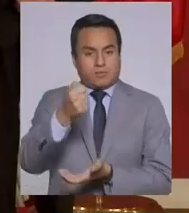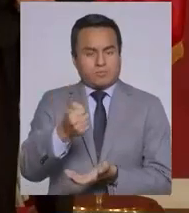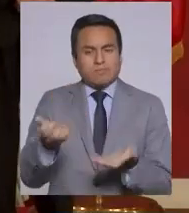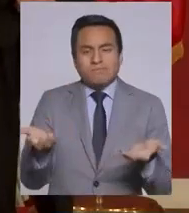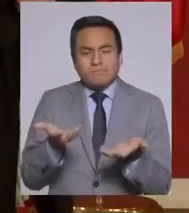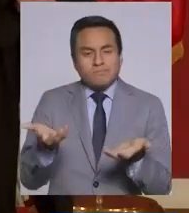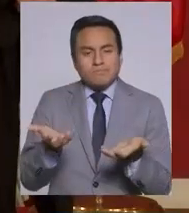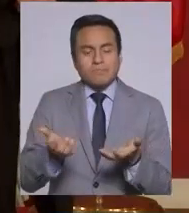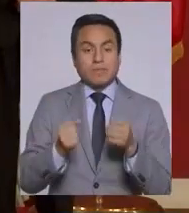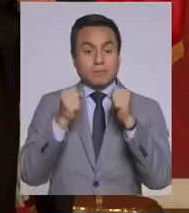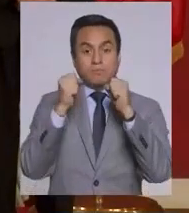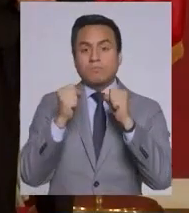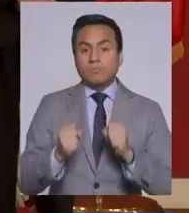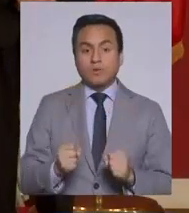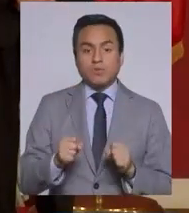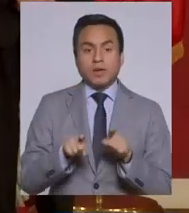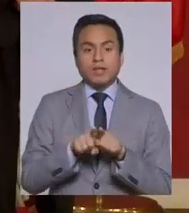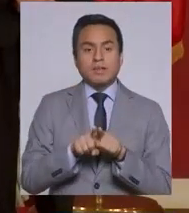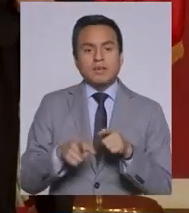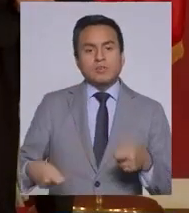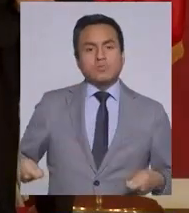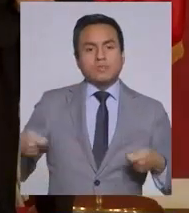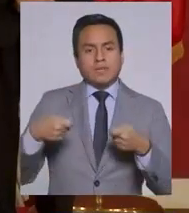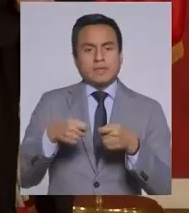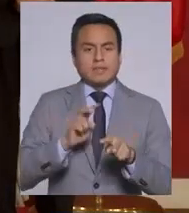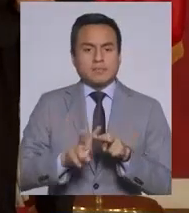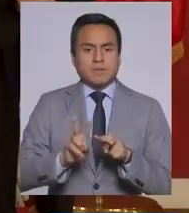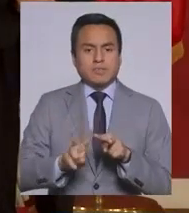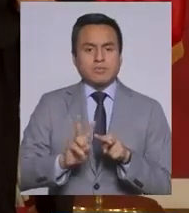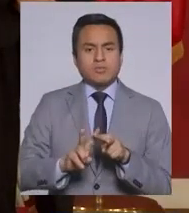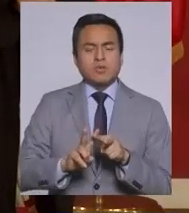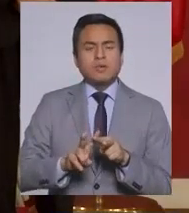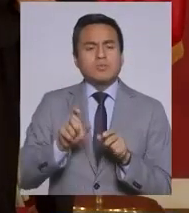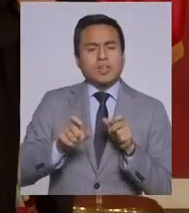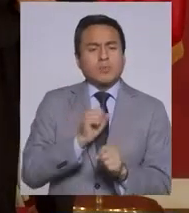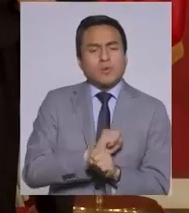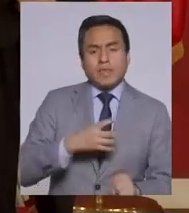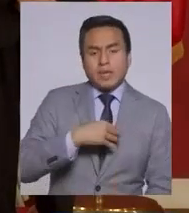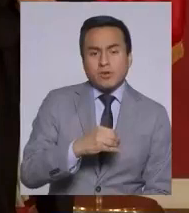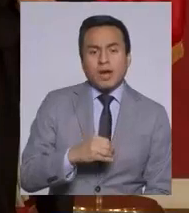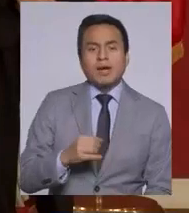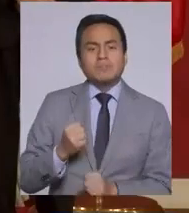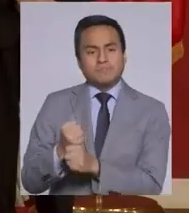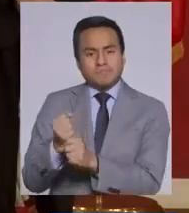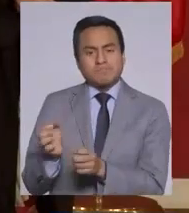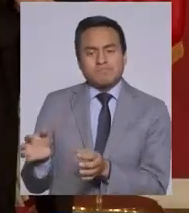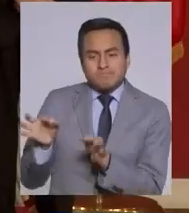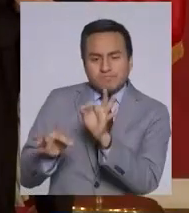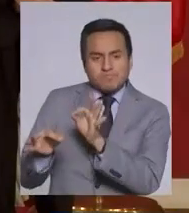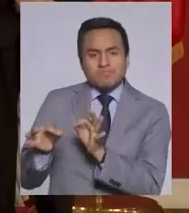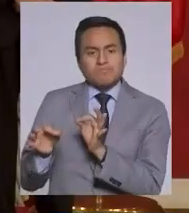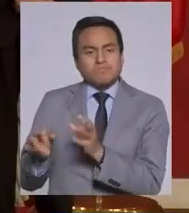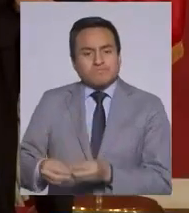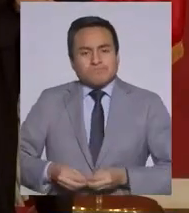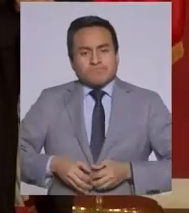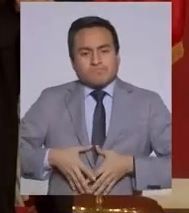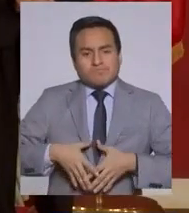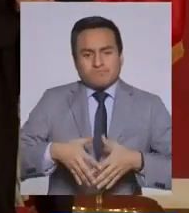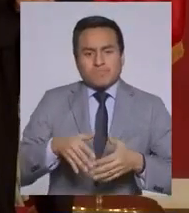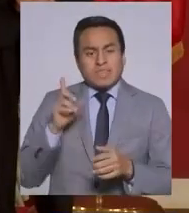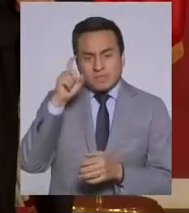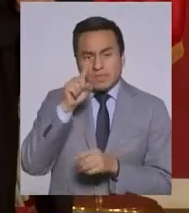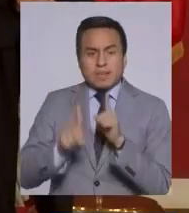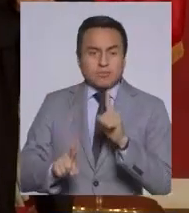para poder subsidiar tratamientos de fertilización asistida para parejas que tengan dificultades para